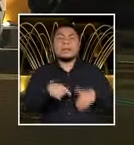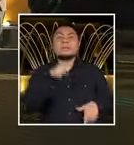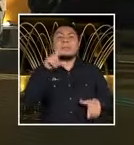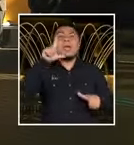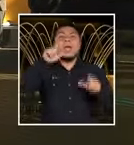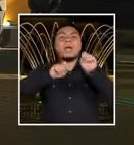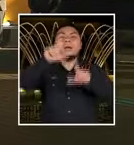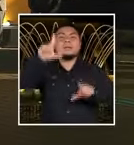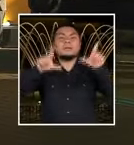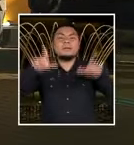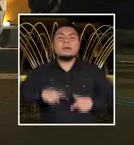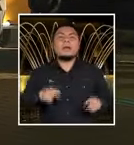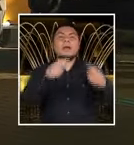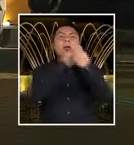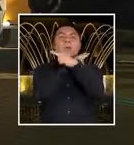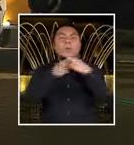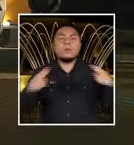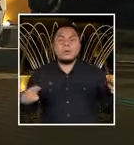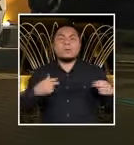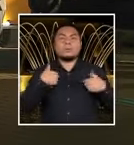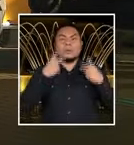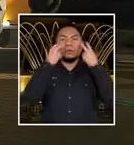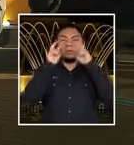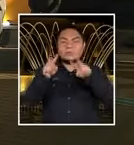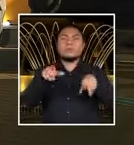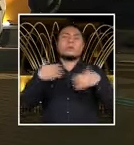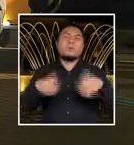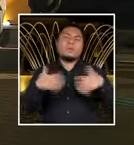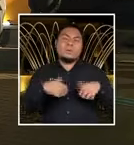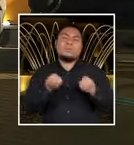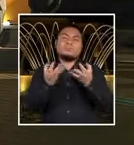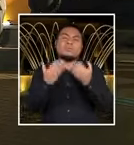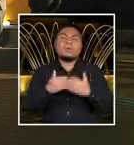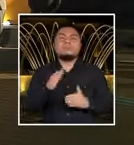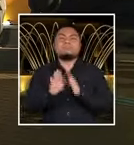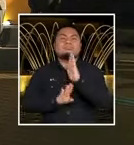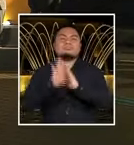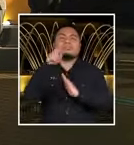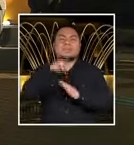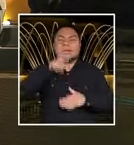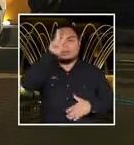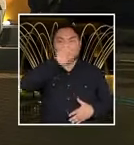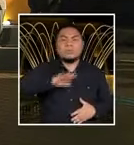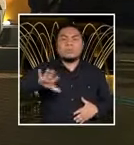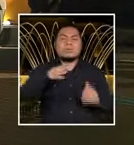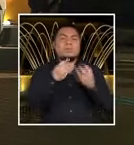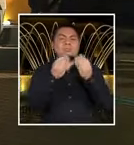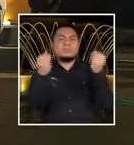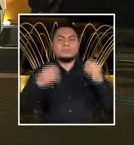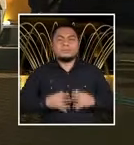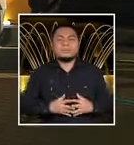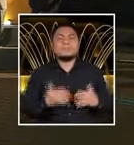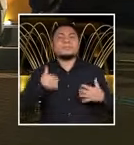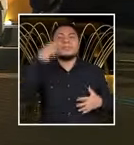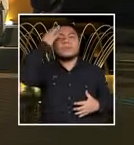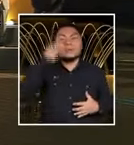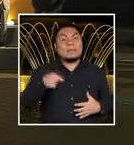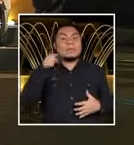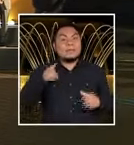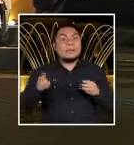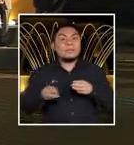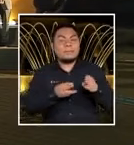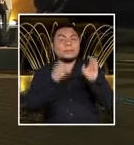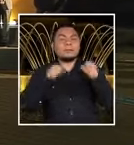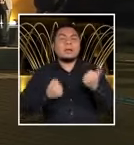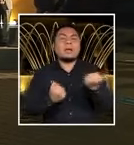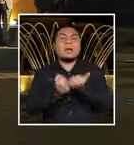en Huancavelica. Yo he estado ayer visitando Sechín. Las riquezas de nuestro país son innumerables. Y creo que de esa manera